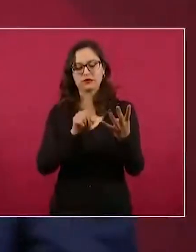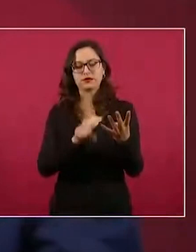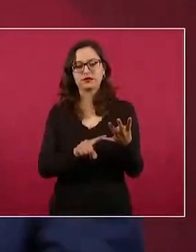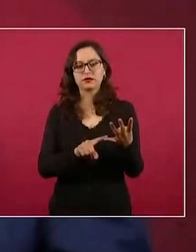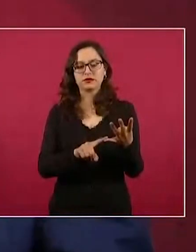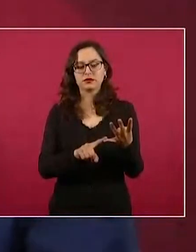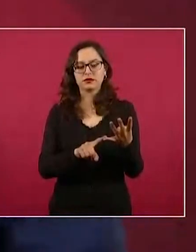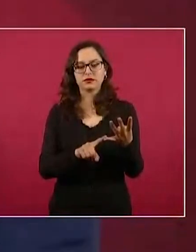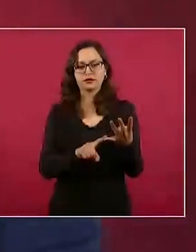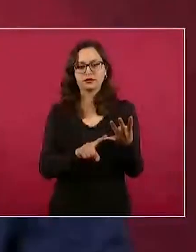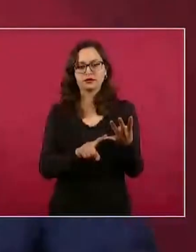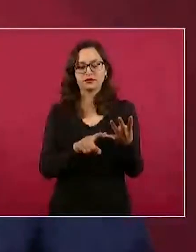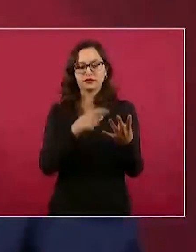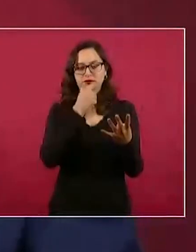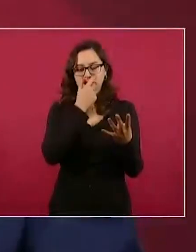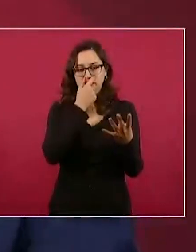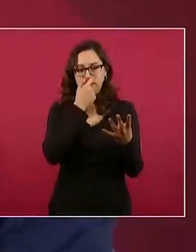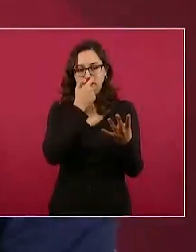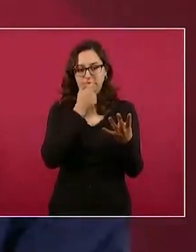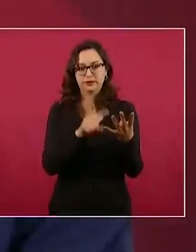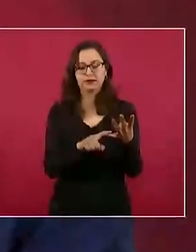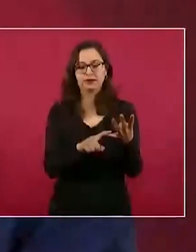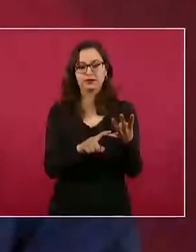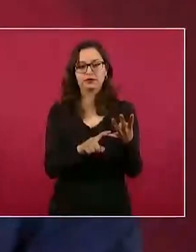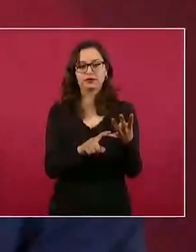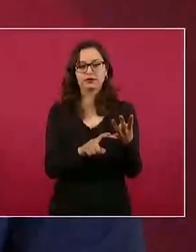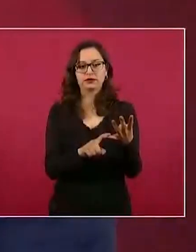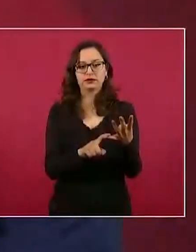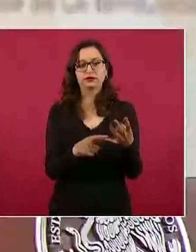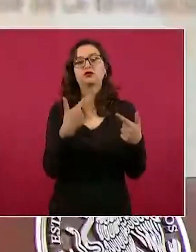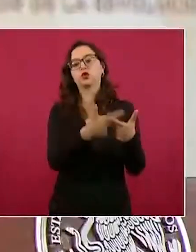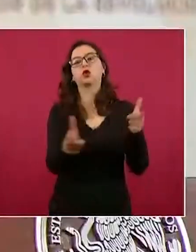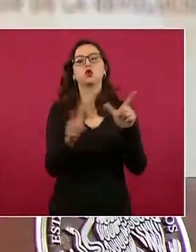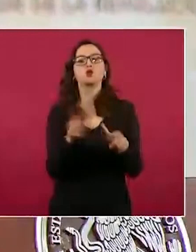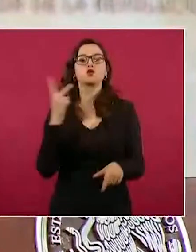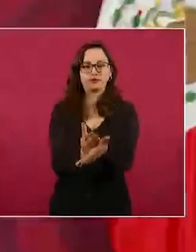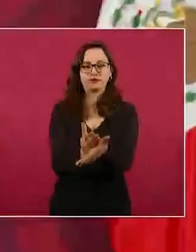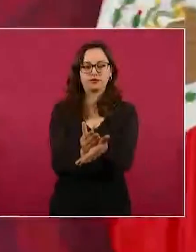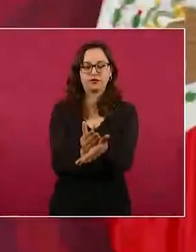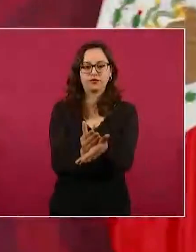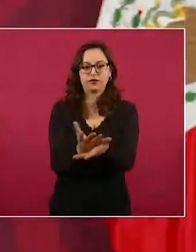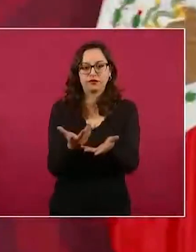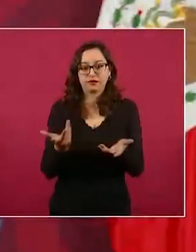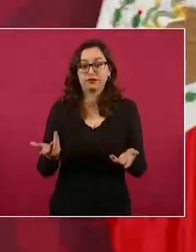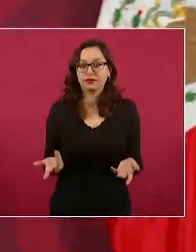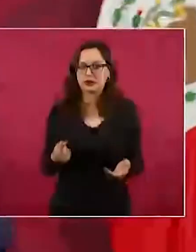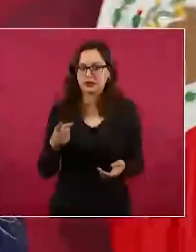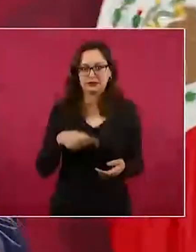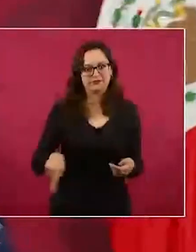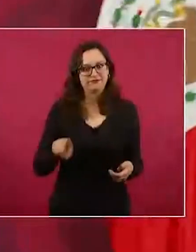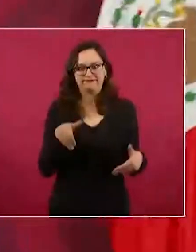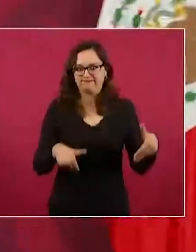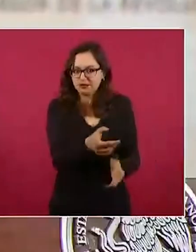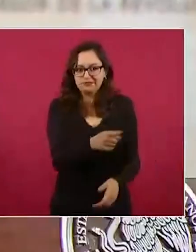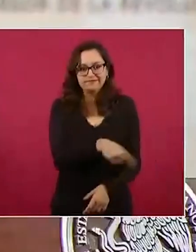es que ya no tengan presupuesto los partidos. Ahí es también donde no